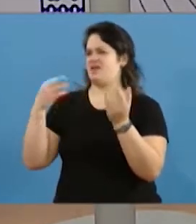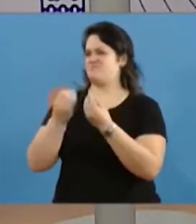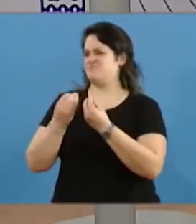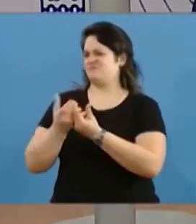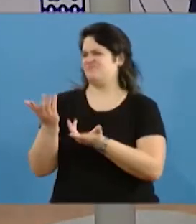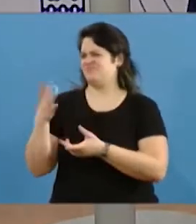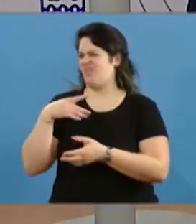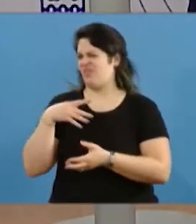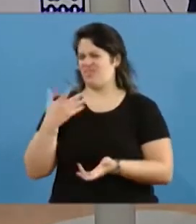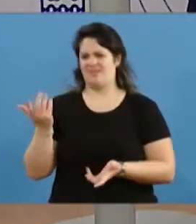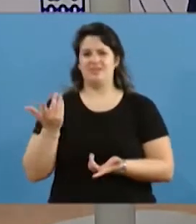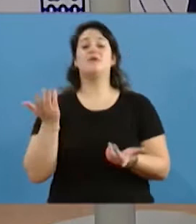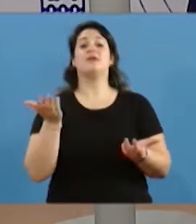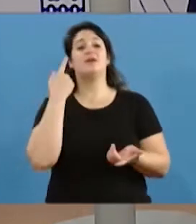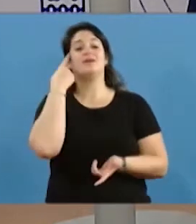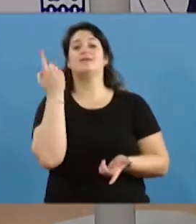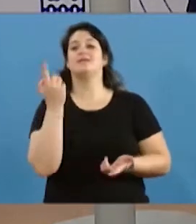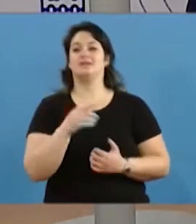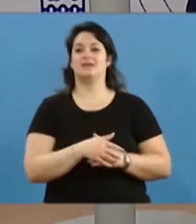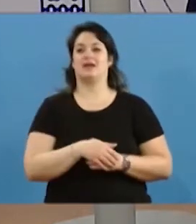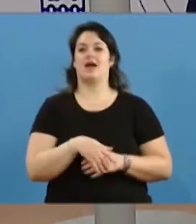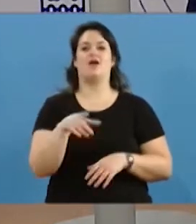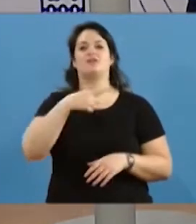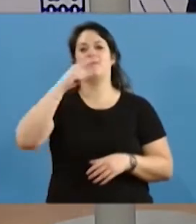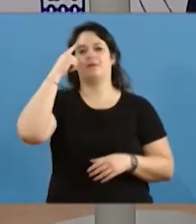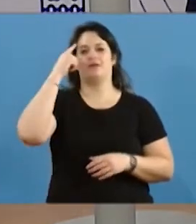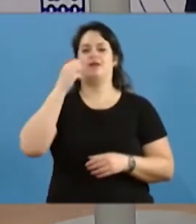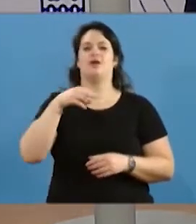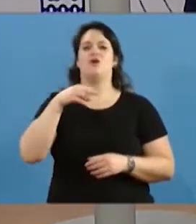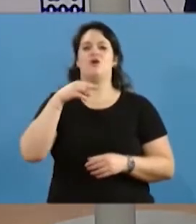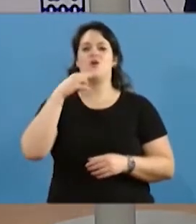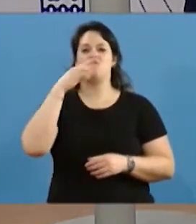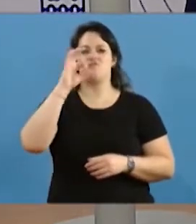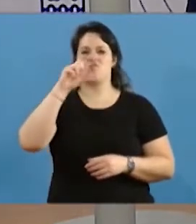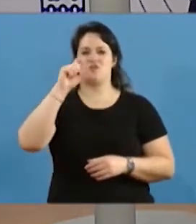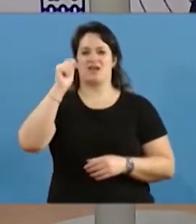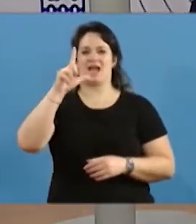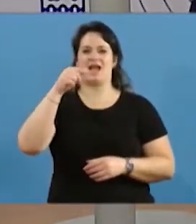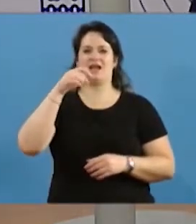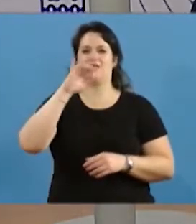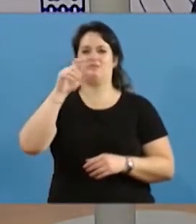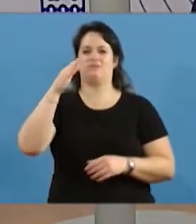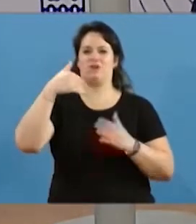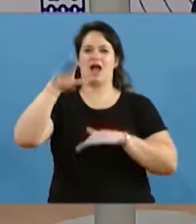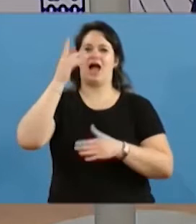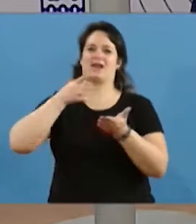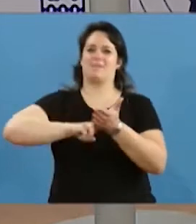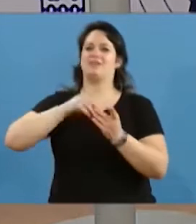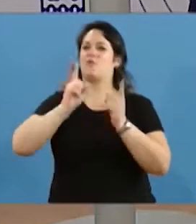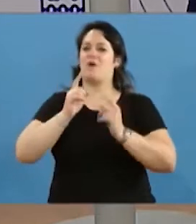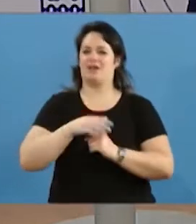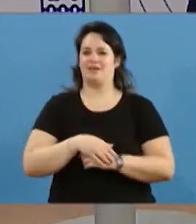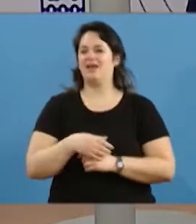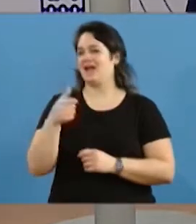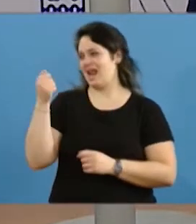que vamos a tratar de pensar, ¿y qué les parece a ustedes? ¿Cuál será la vocal que más se repite en un texto? La A. ¡Ah! ¿La A? ¿A